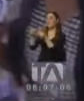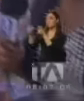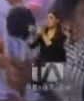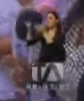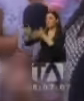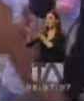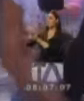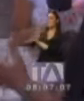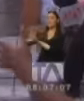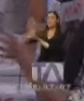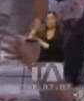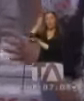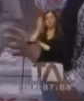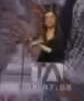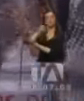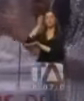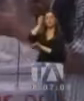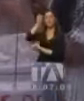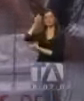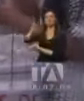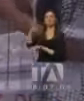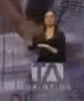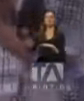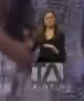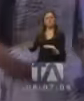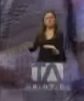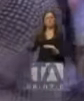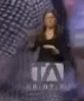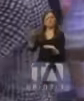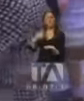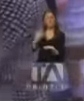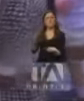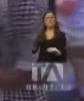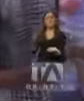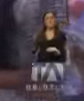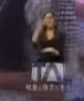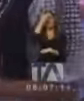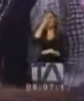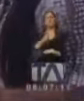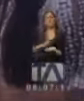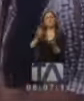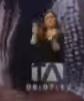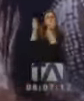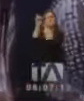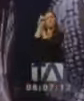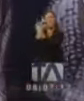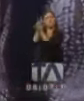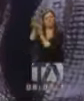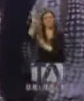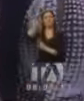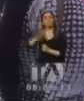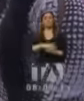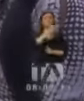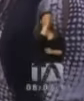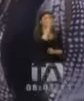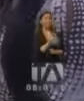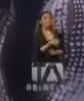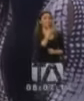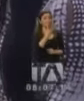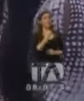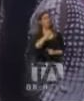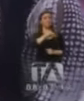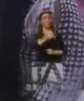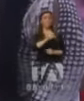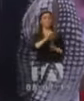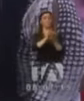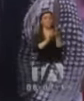del barrio, buenos días. ¿Cuál es la posición de ustedes referente a este tema, el Quito Cables para la parte norte? Muy buenos días. Nosotros creemos que se ha creado